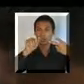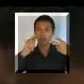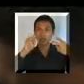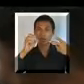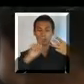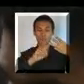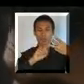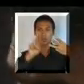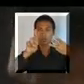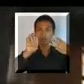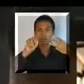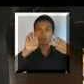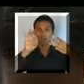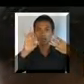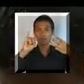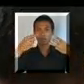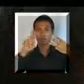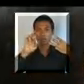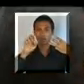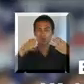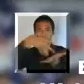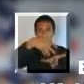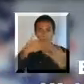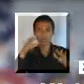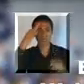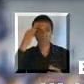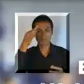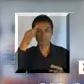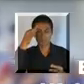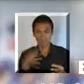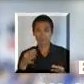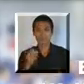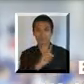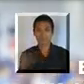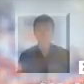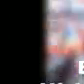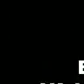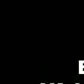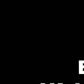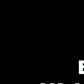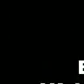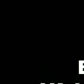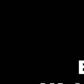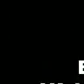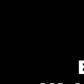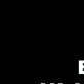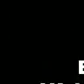Norman Quijano y René Figueroa? Ya el pueblo lo decidió, ya no les creen.